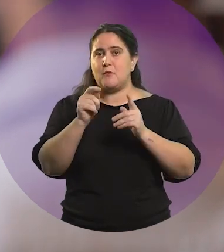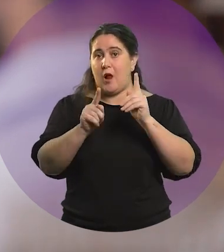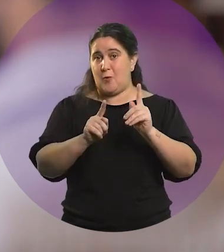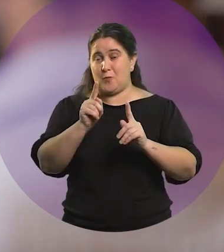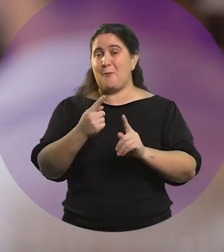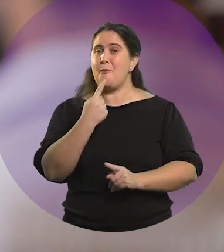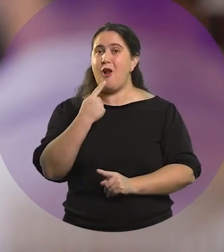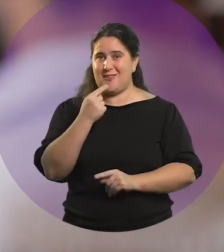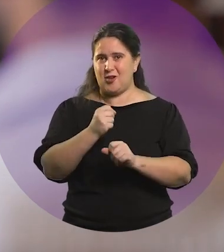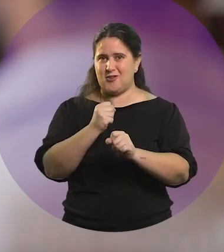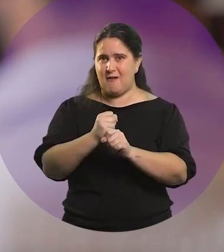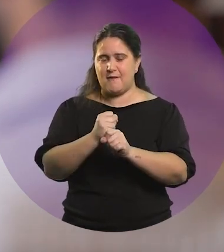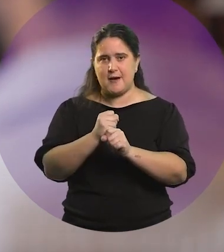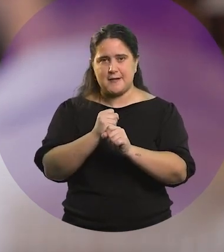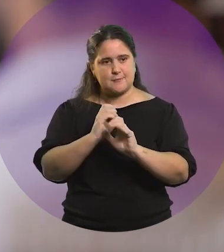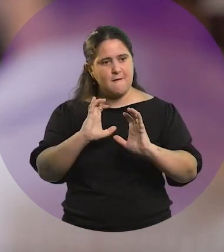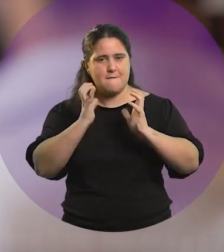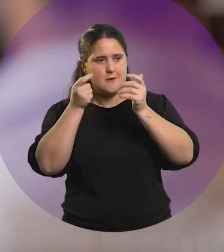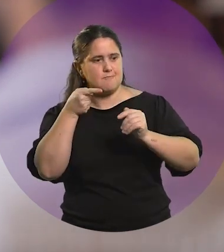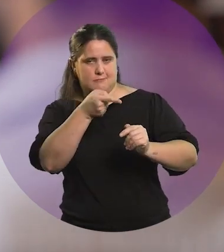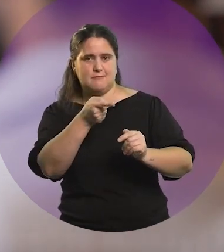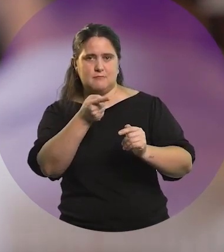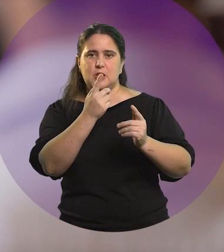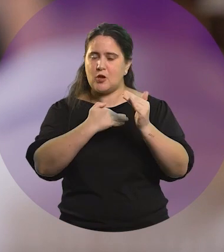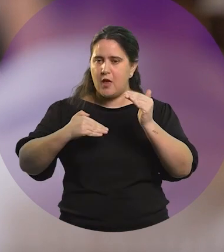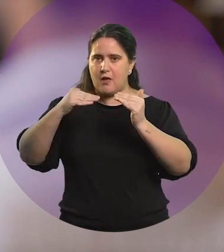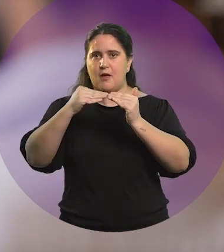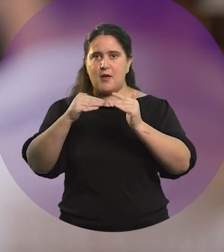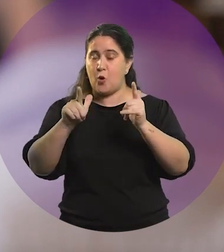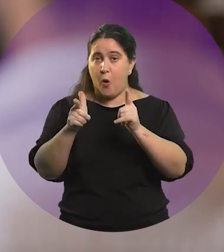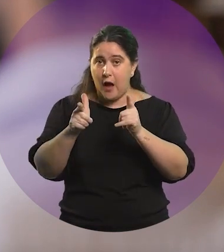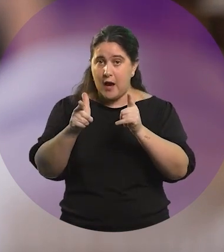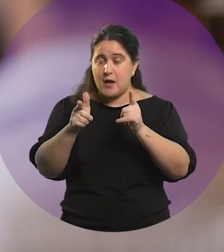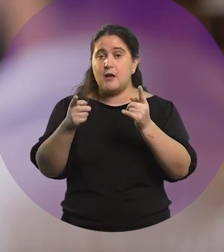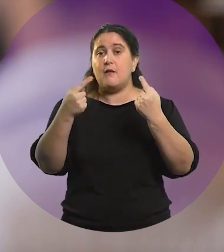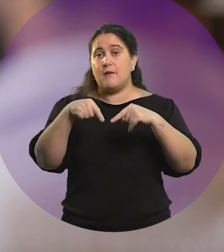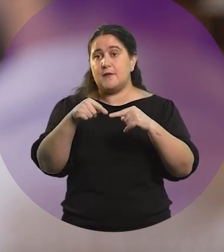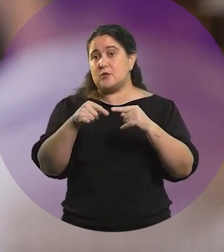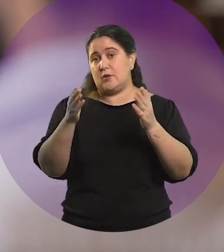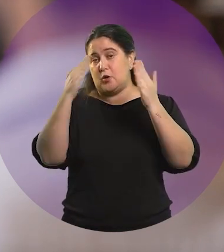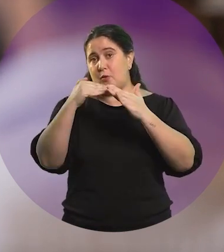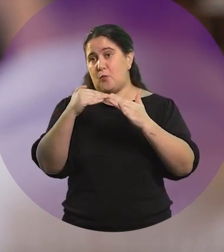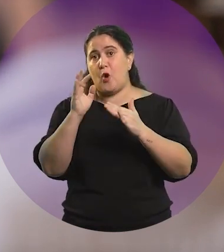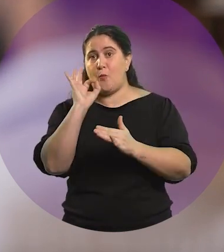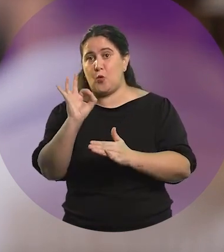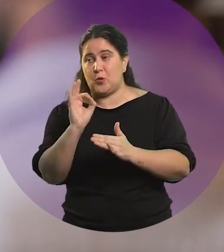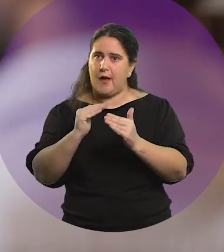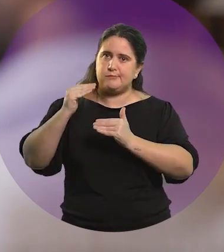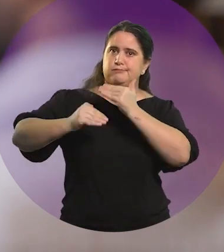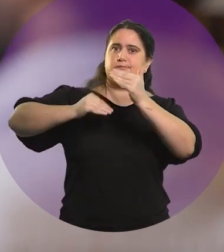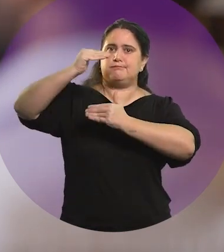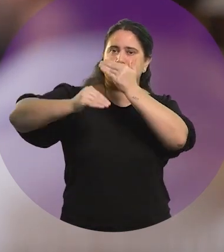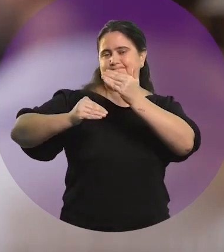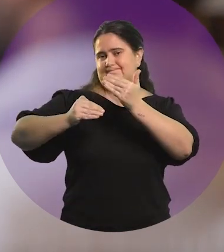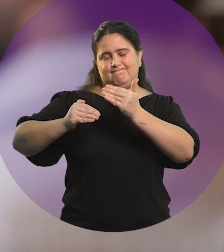están en la actividad política, lo sufren, y si no estamos en las mismas condiciones dentro de esos espacios, tampoco vamos a tener la posibilidad de desarrollar